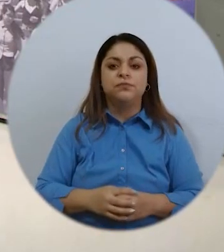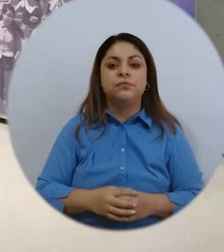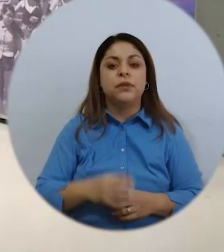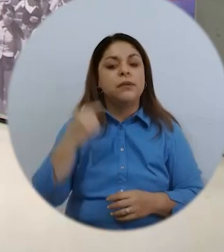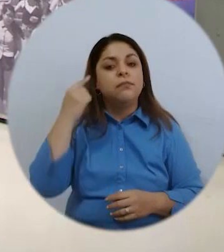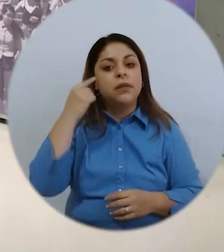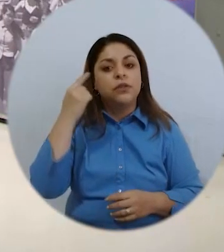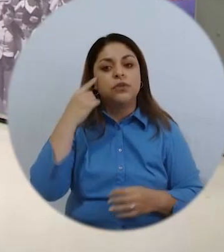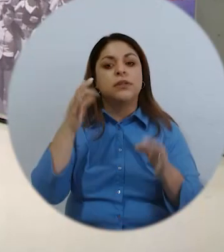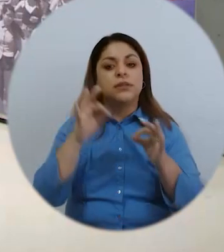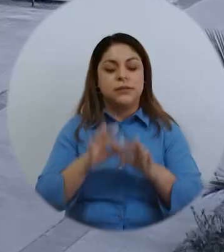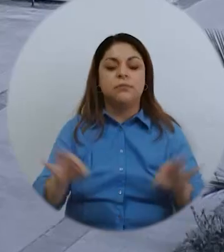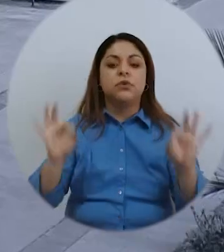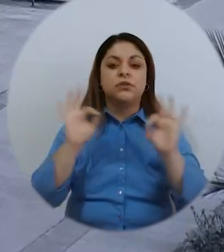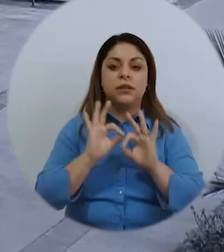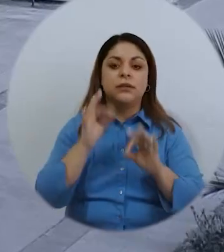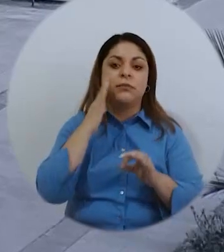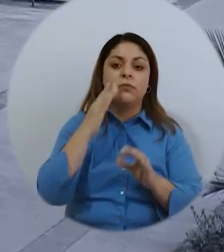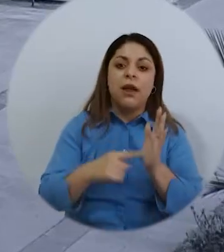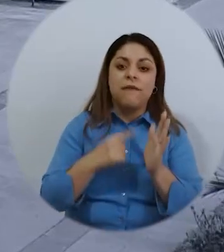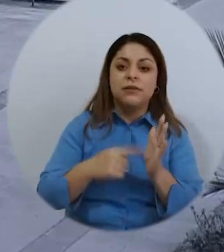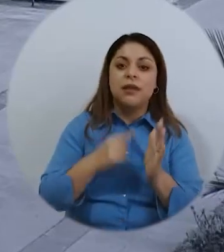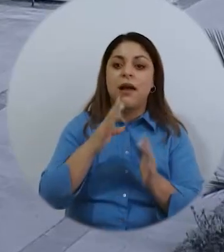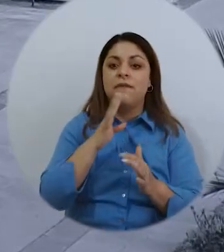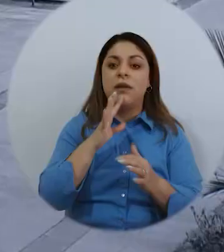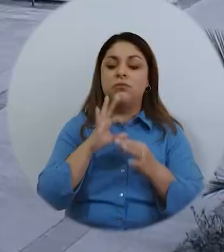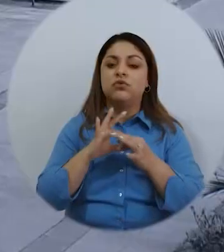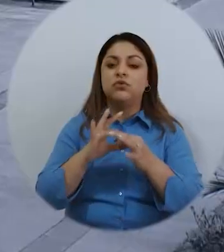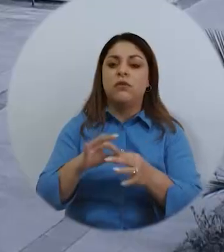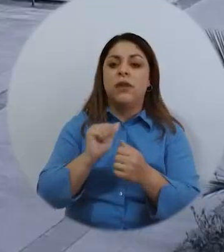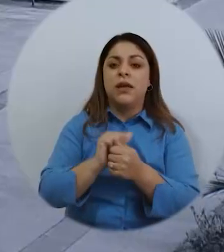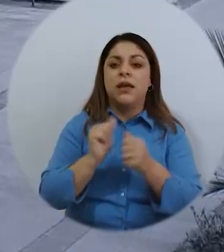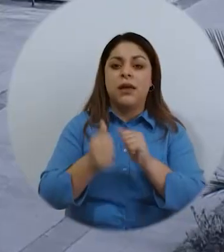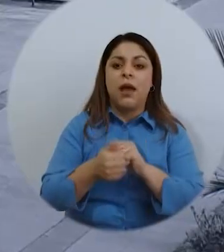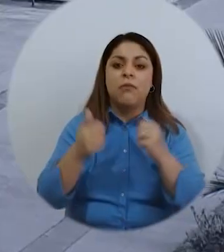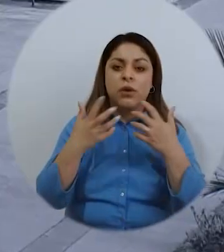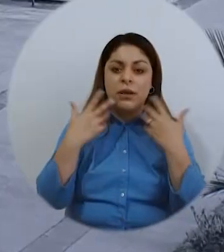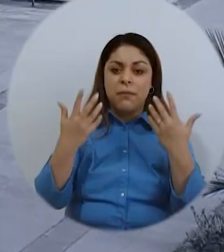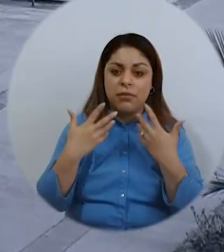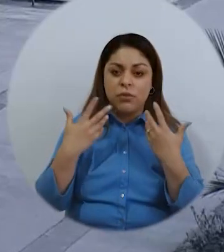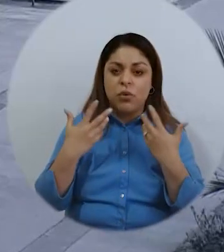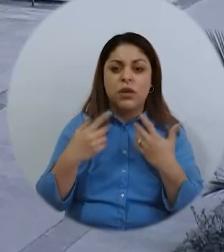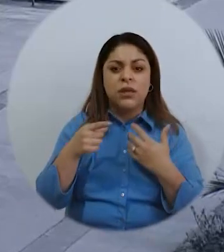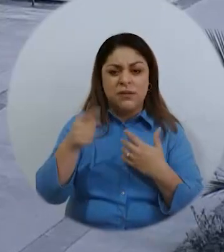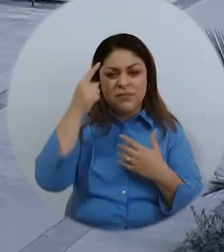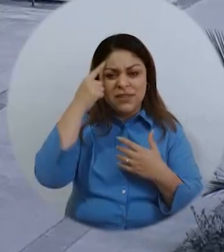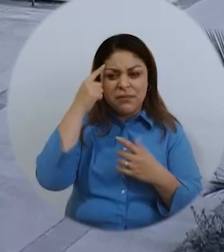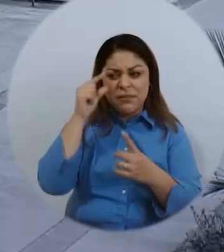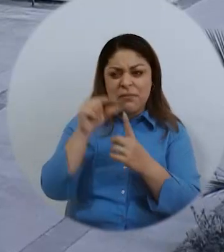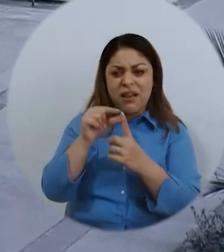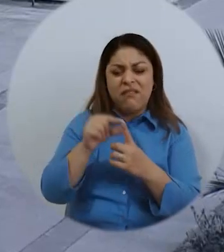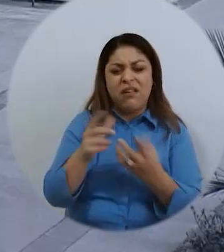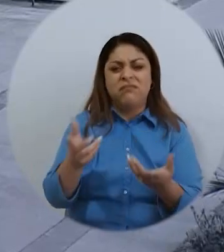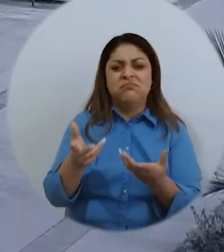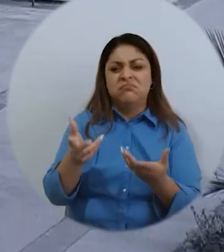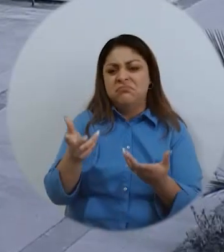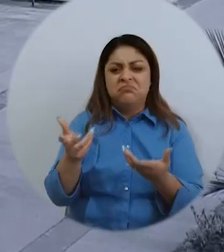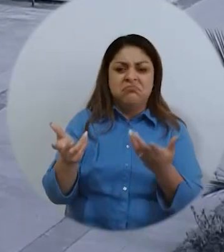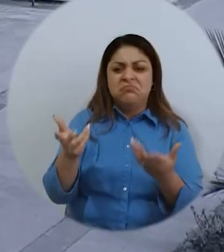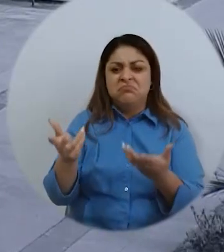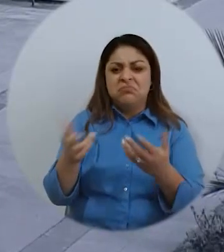y pienso que aquí es importante porque a veces hablamos de cambio climático y se vuelve una palabra, ¿verdad?